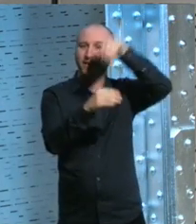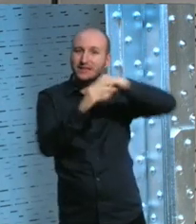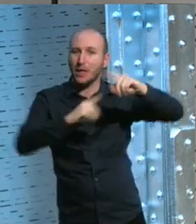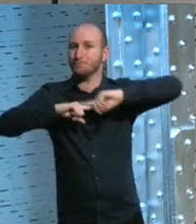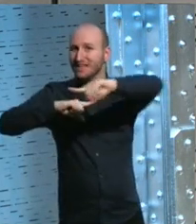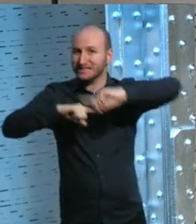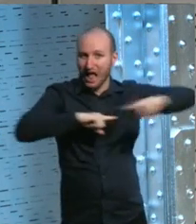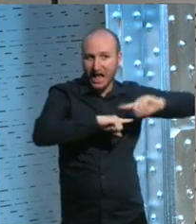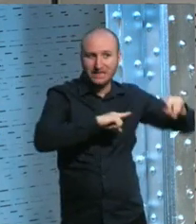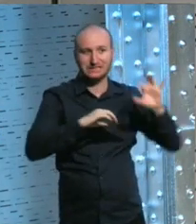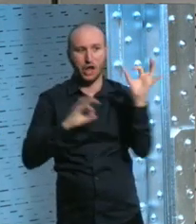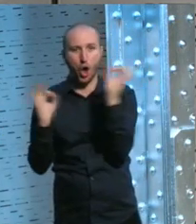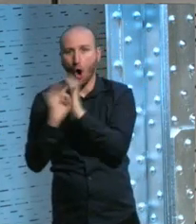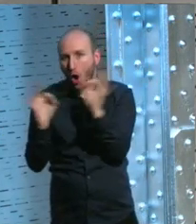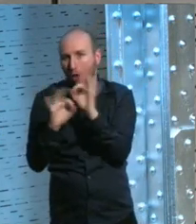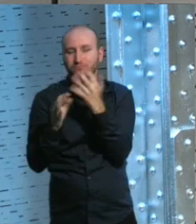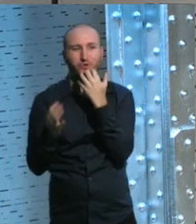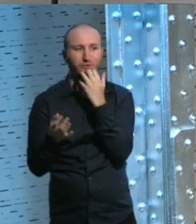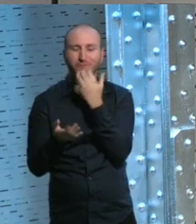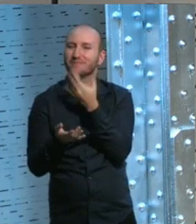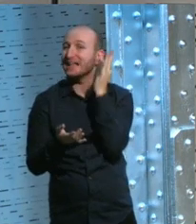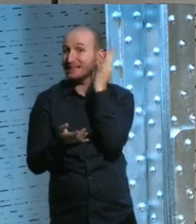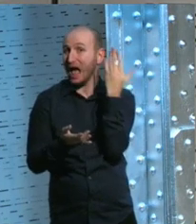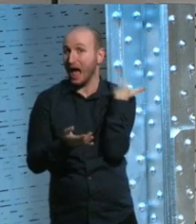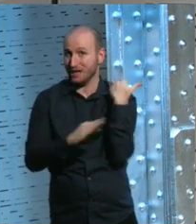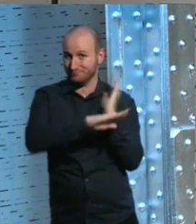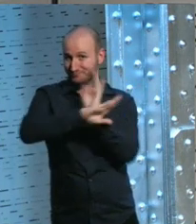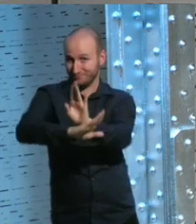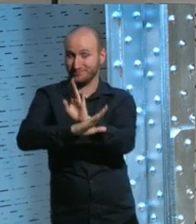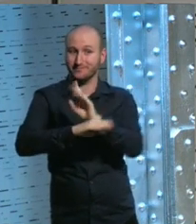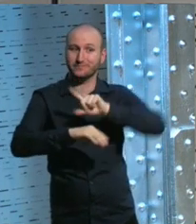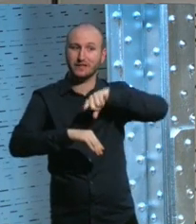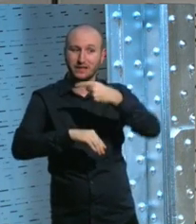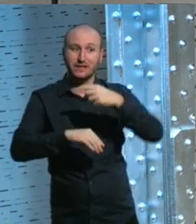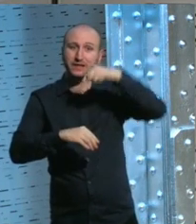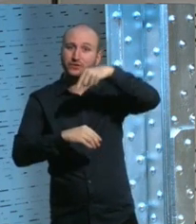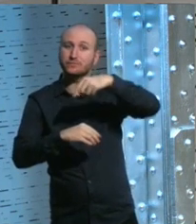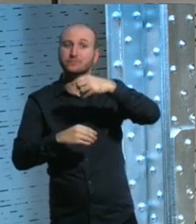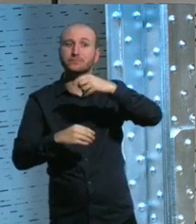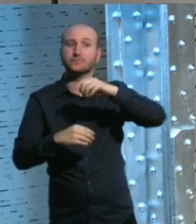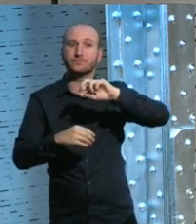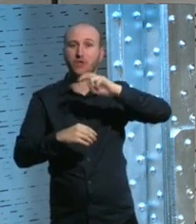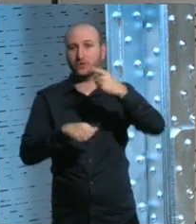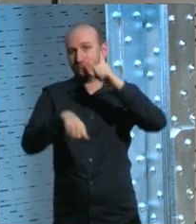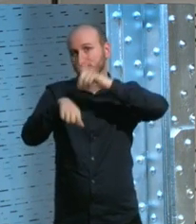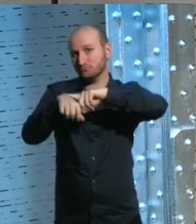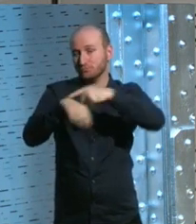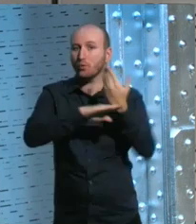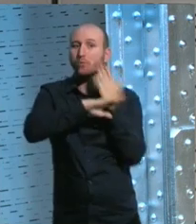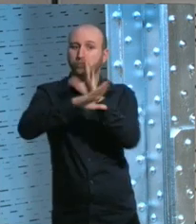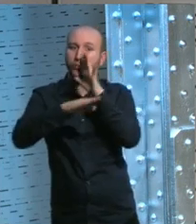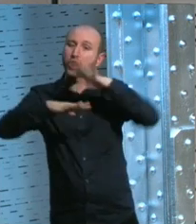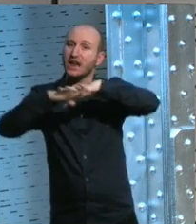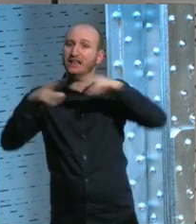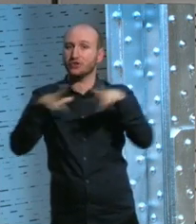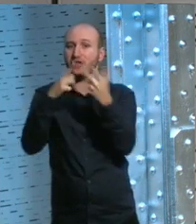con la muchacha que yo mostré y voy a desarrollar en un segundo tiempo con las redes